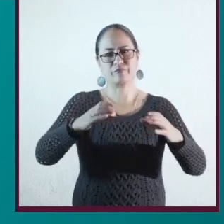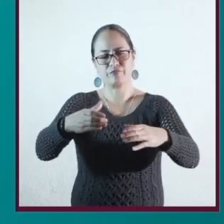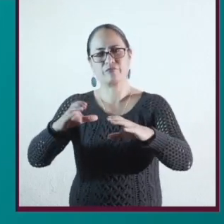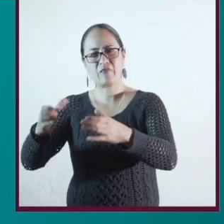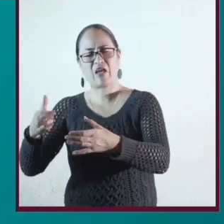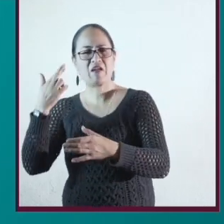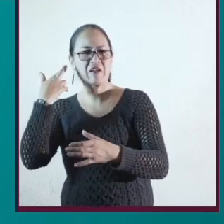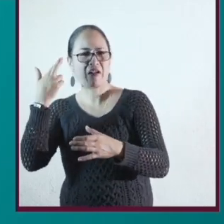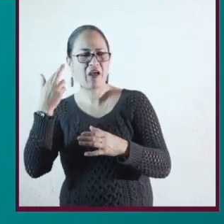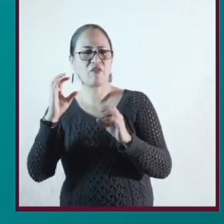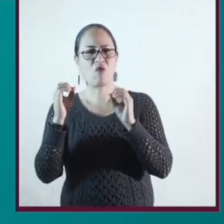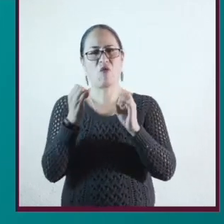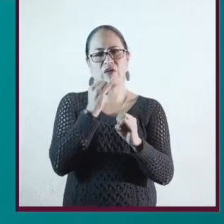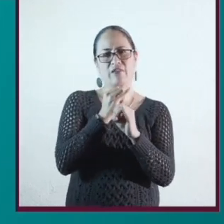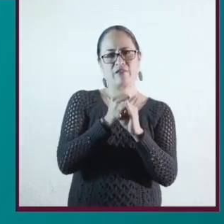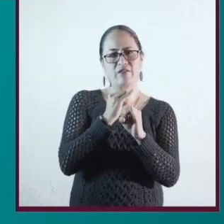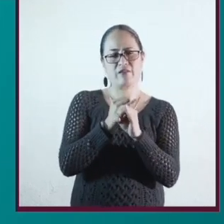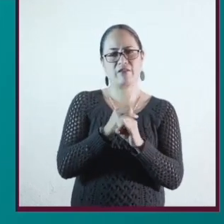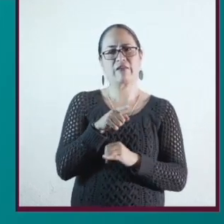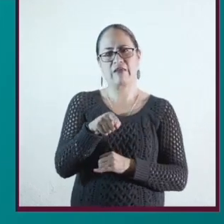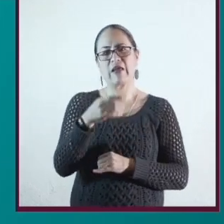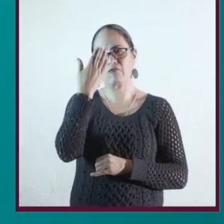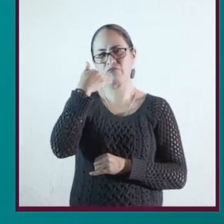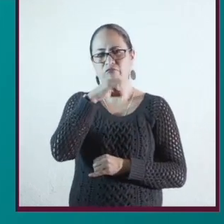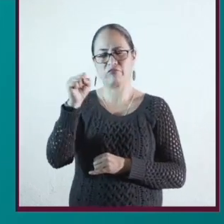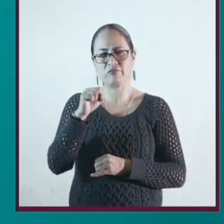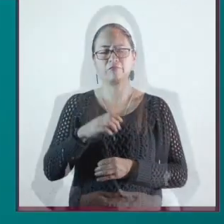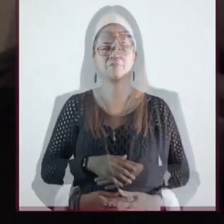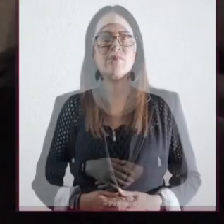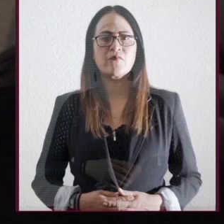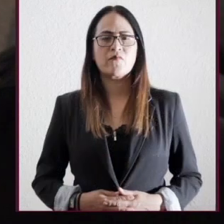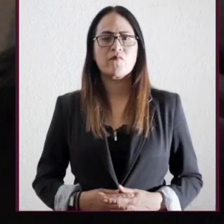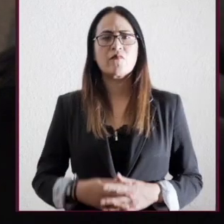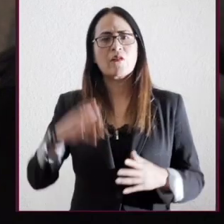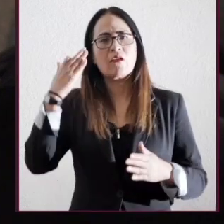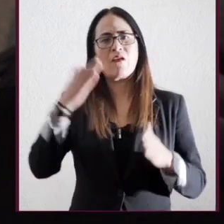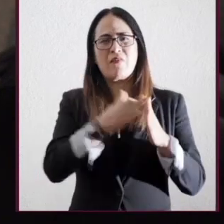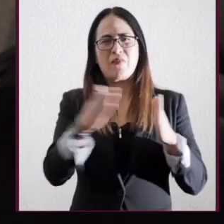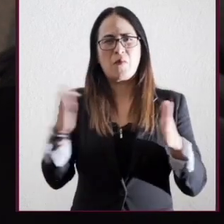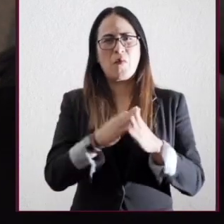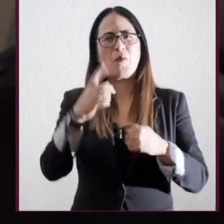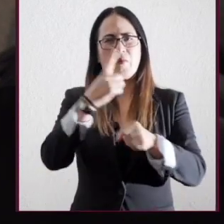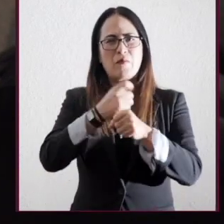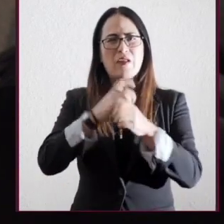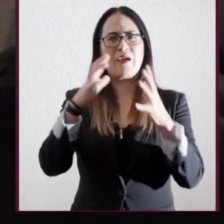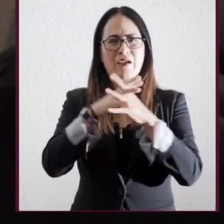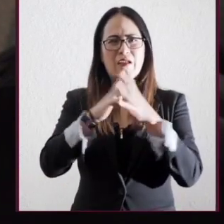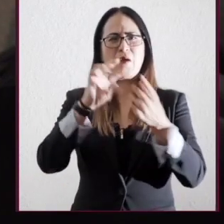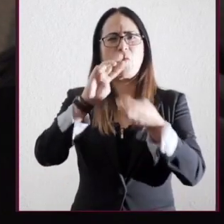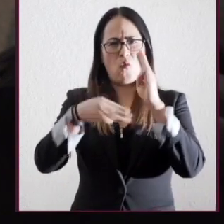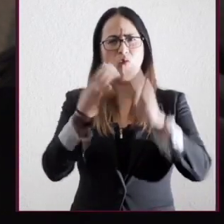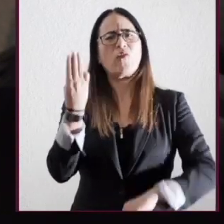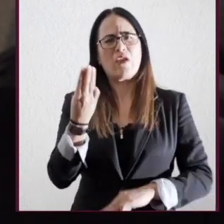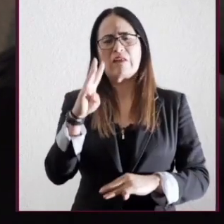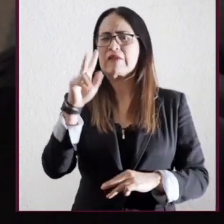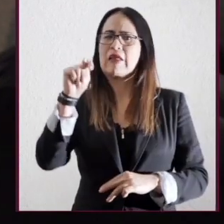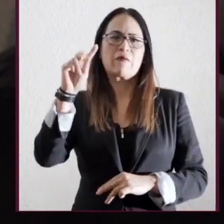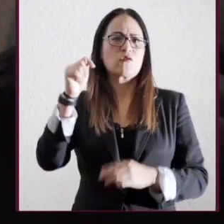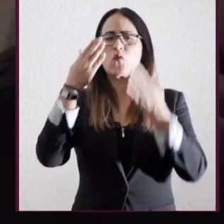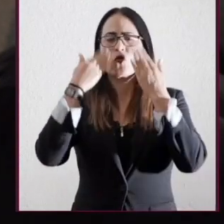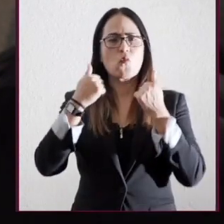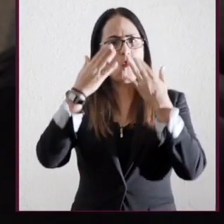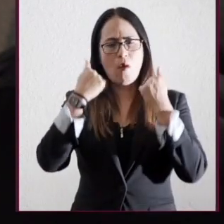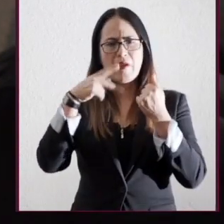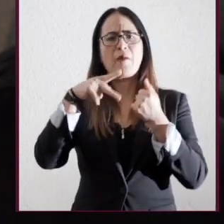de la televisión en momentos históricos como las guerras mundiales? Durante la Primera Guerra Mundial no hubo televisión, sin embargo, durante la